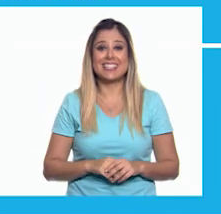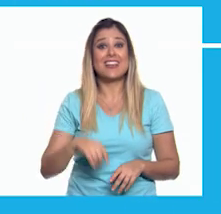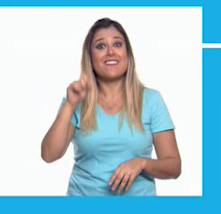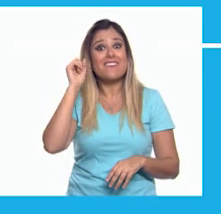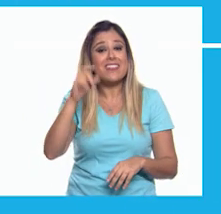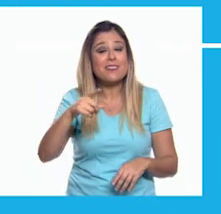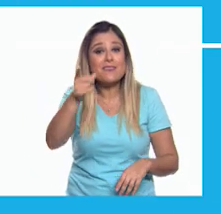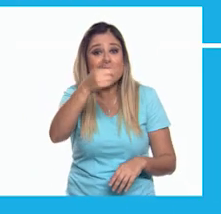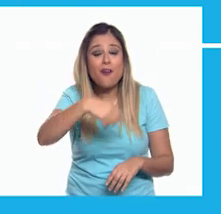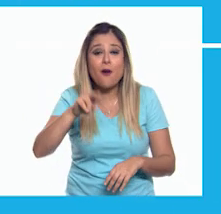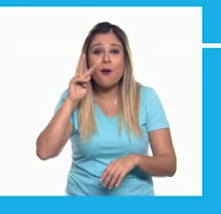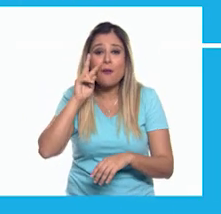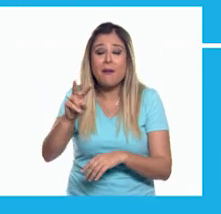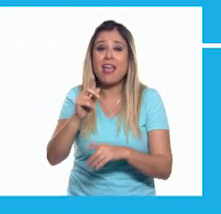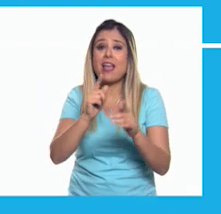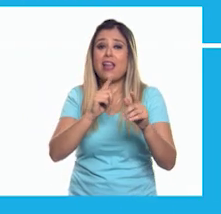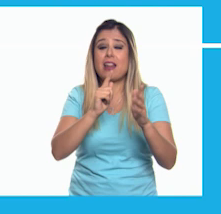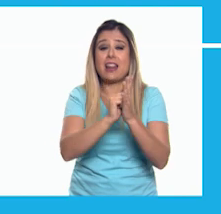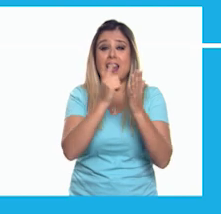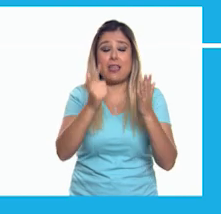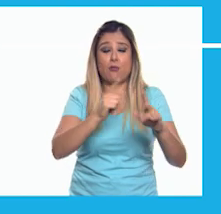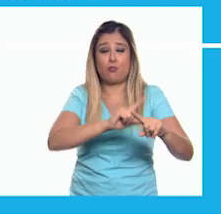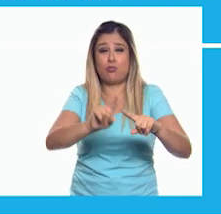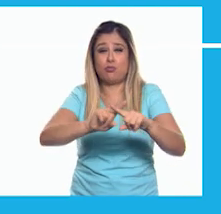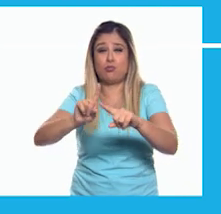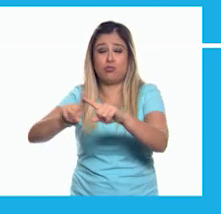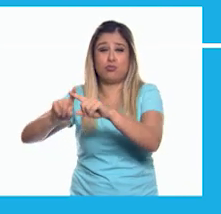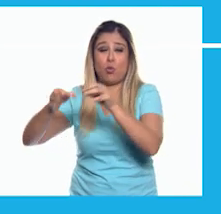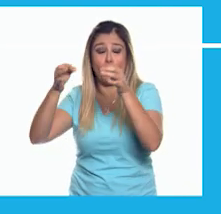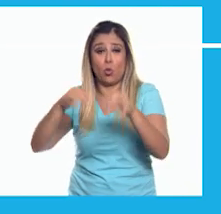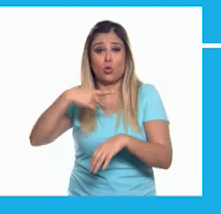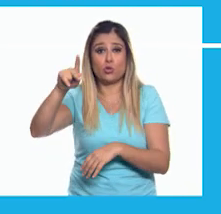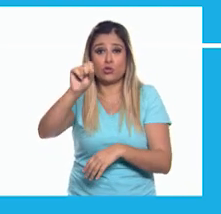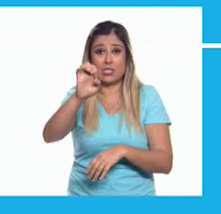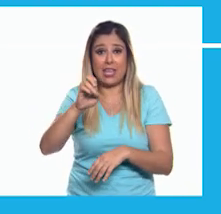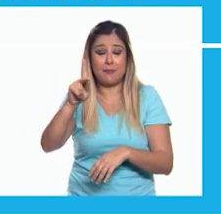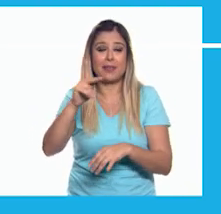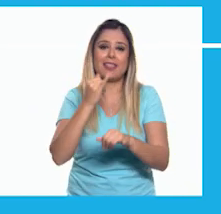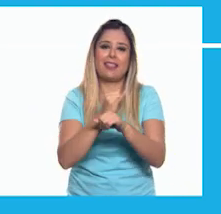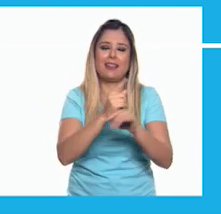También puedes encontrar los libros de texto en la página